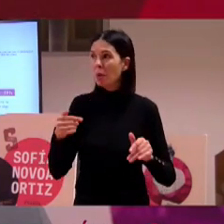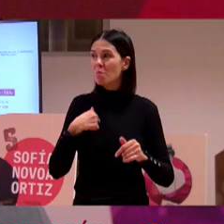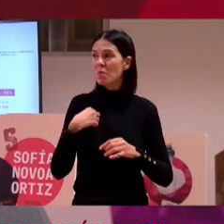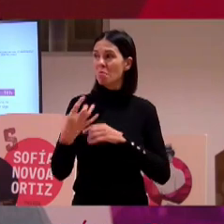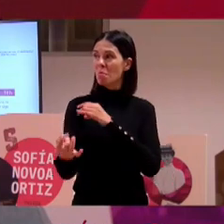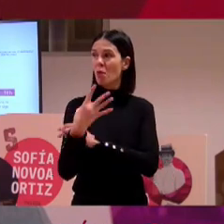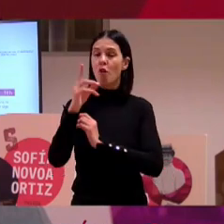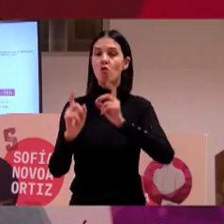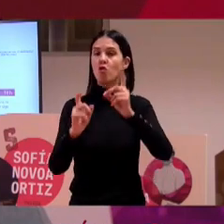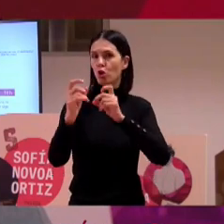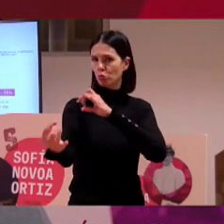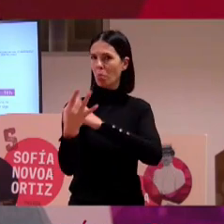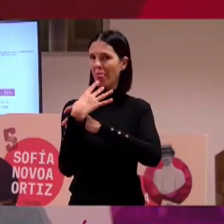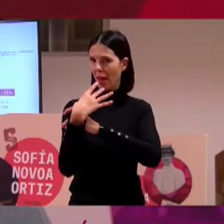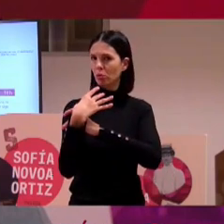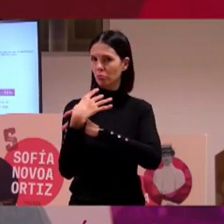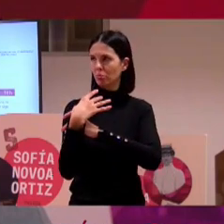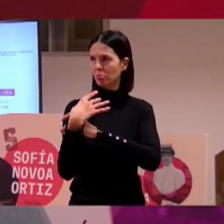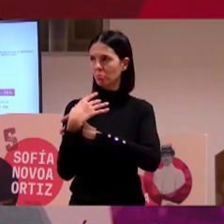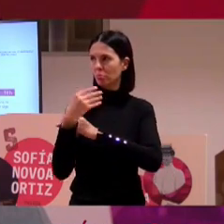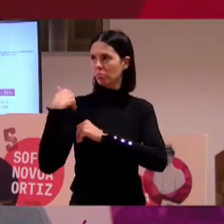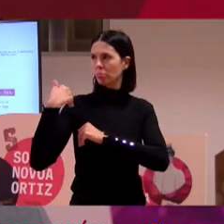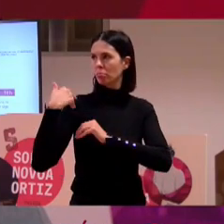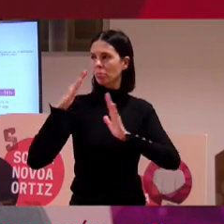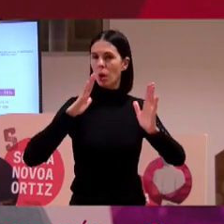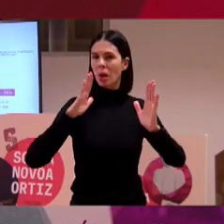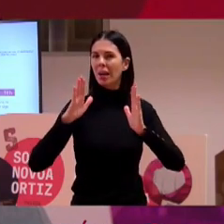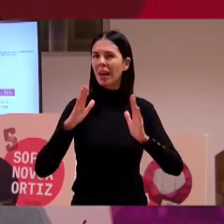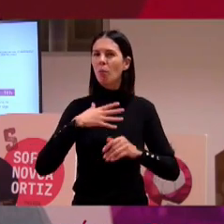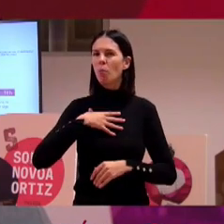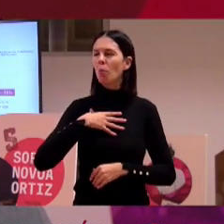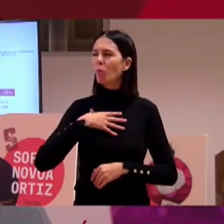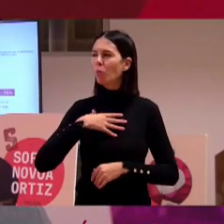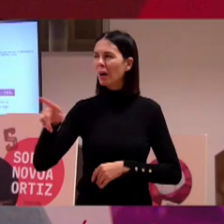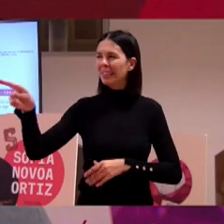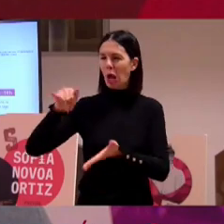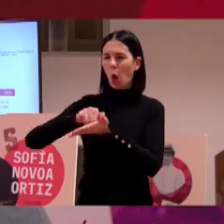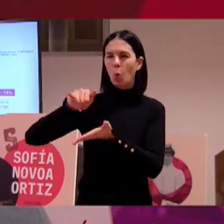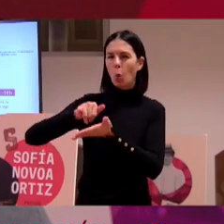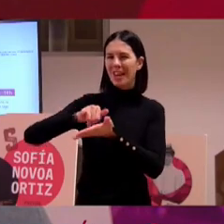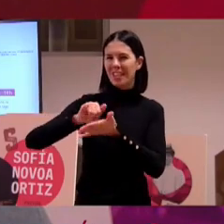serie de fotos. Vale, vale, eso de, ya me pondré. Me vas a tener que incluir en ese WhatsApp familiar.